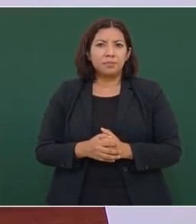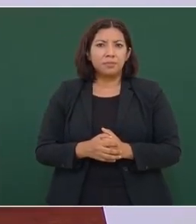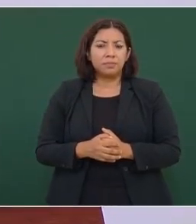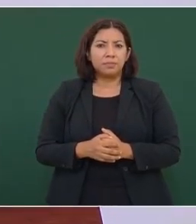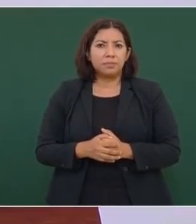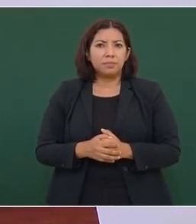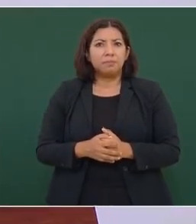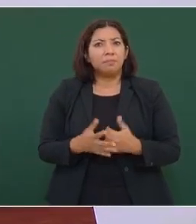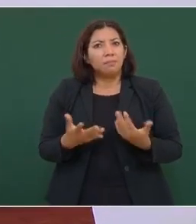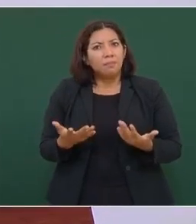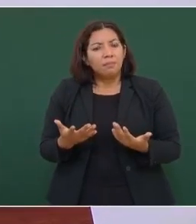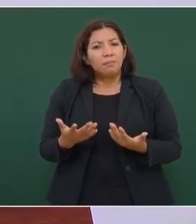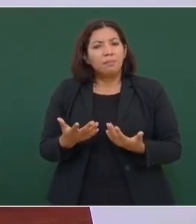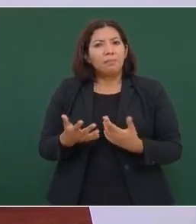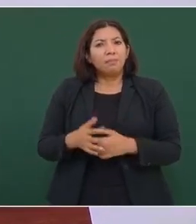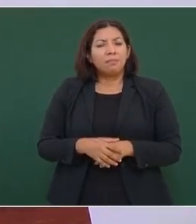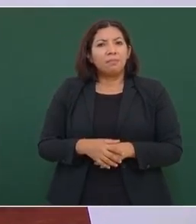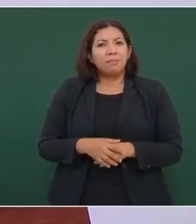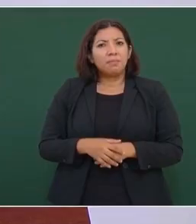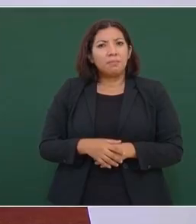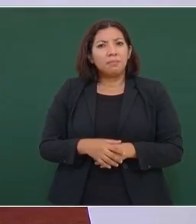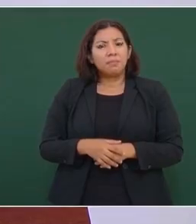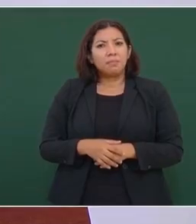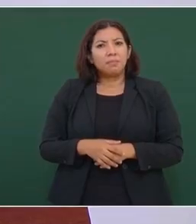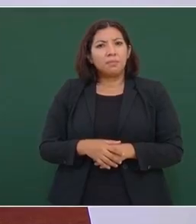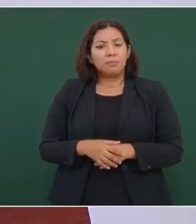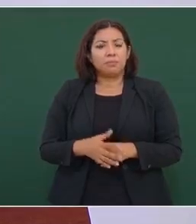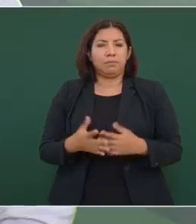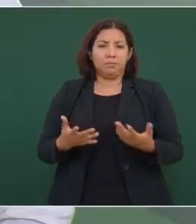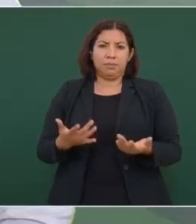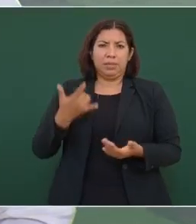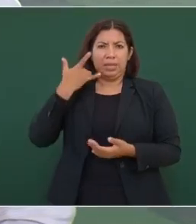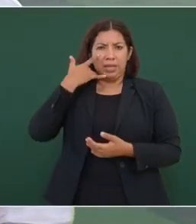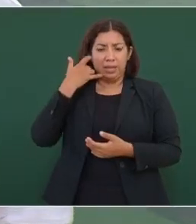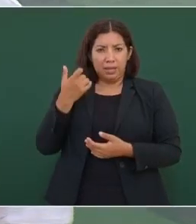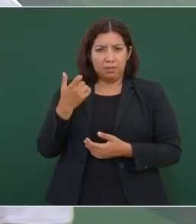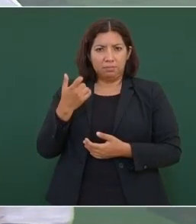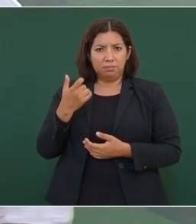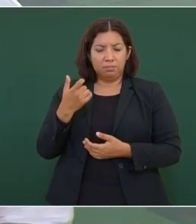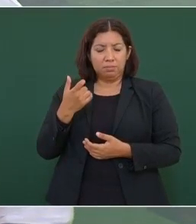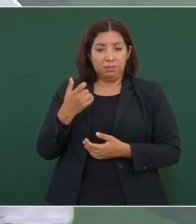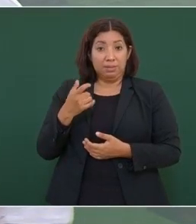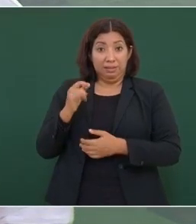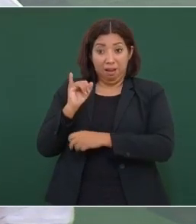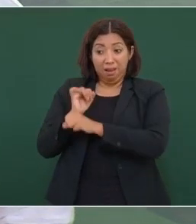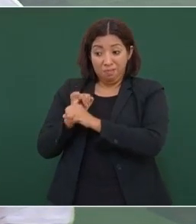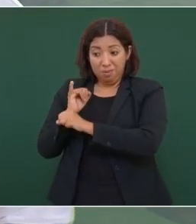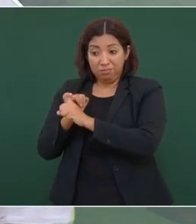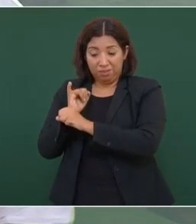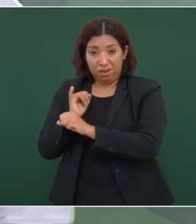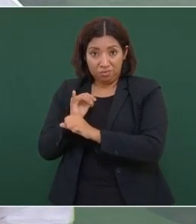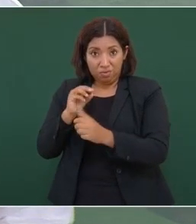estudios, protocolos de que fue torturado y continúa.